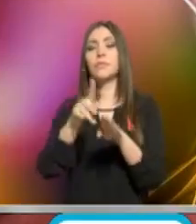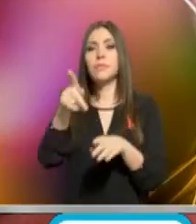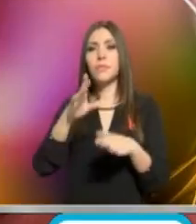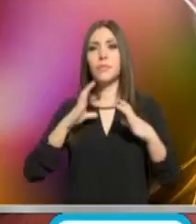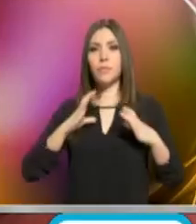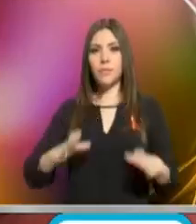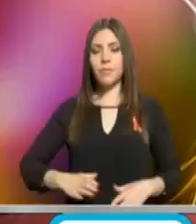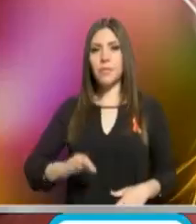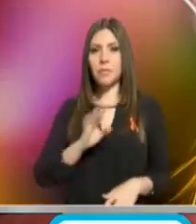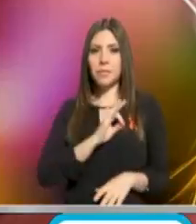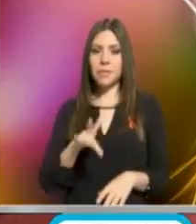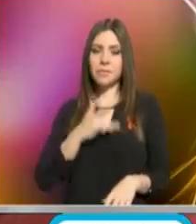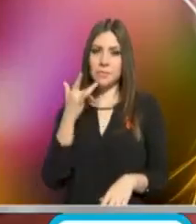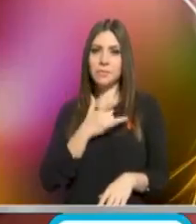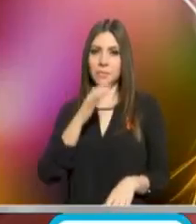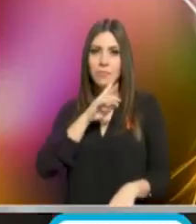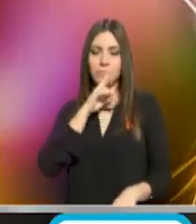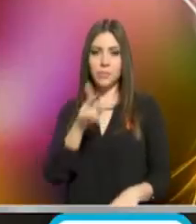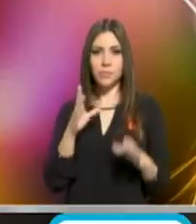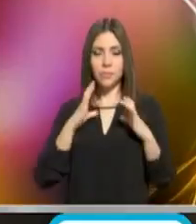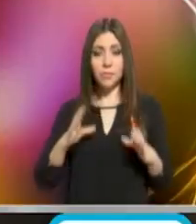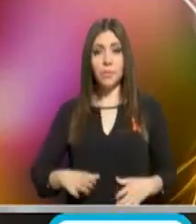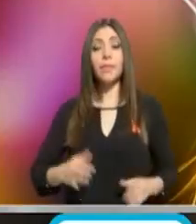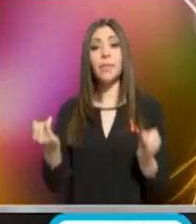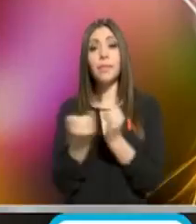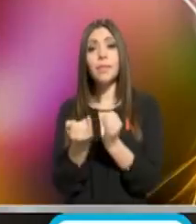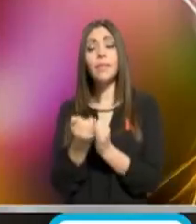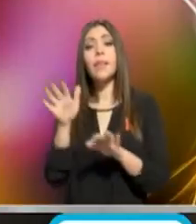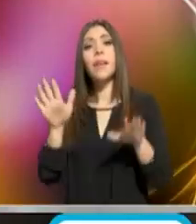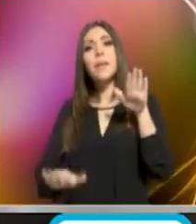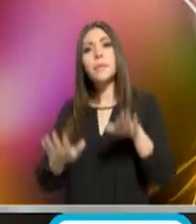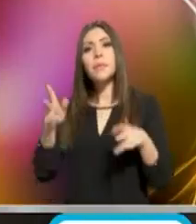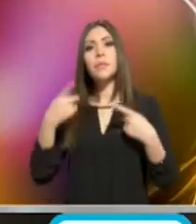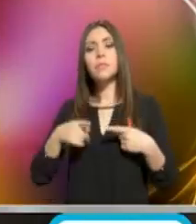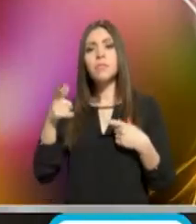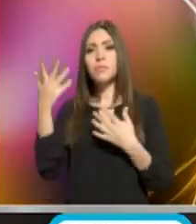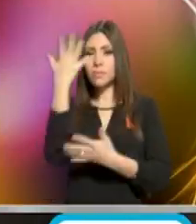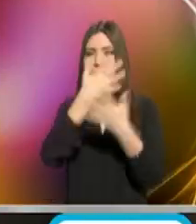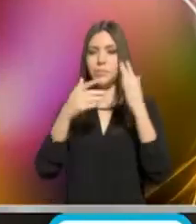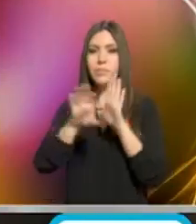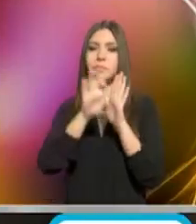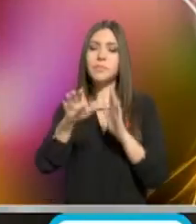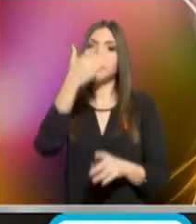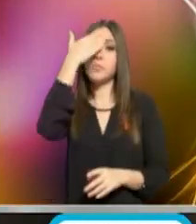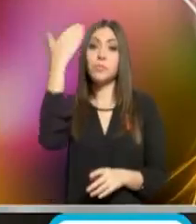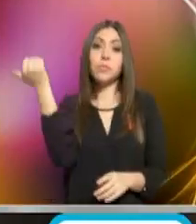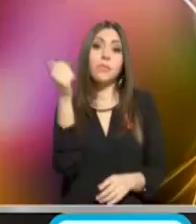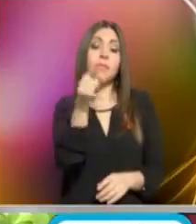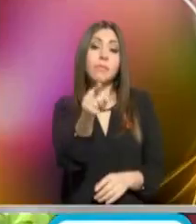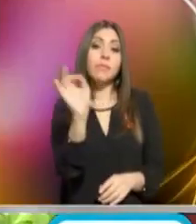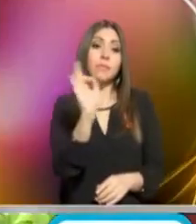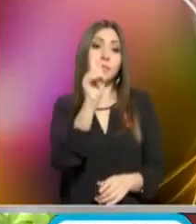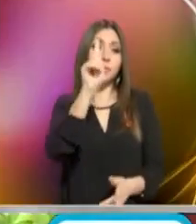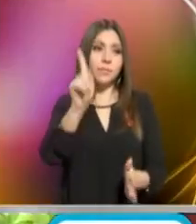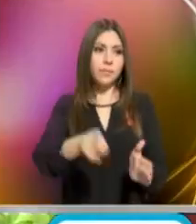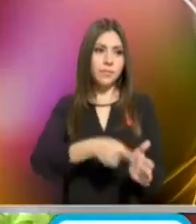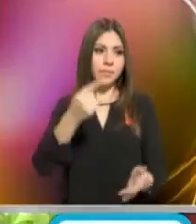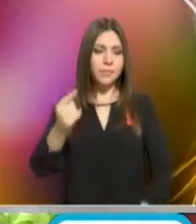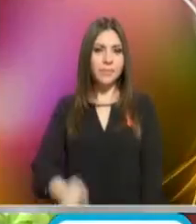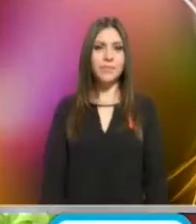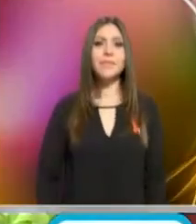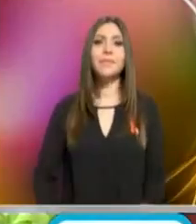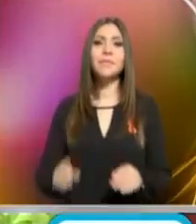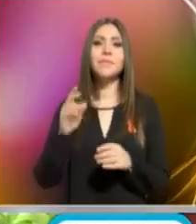prendernos y puede producir mejores sensaciones e incluso muchas veces las personas se distraen. No sé si te ha pasado alguna vez, perdón, Quique. Pero solo con que la en algún-